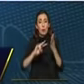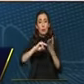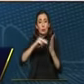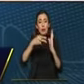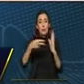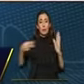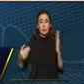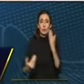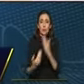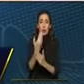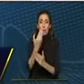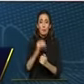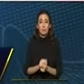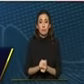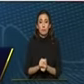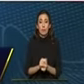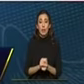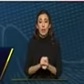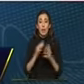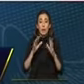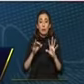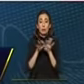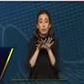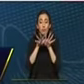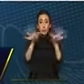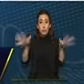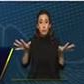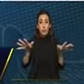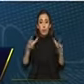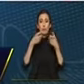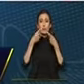en tecnología. Migraremos a redes de alta velocidad.